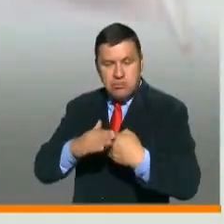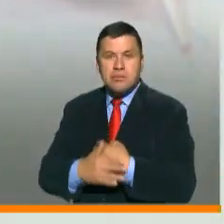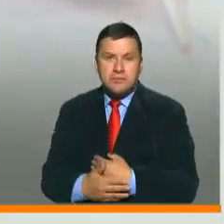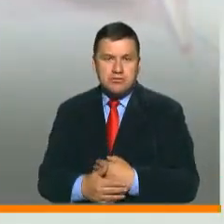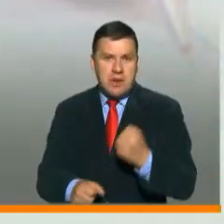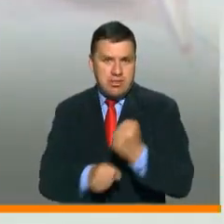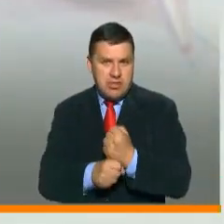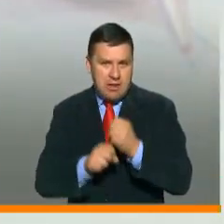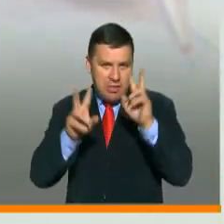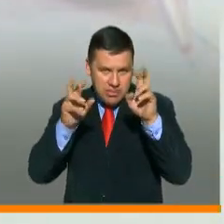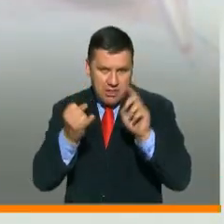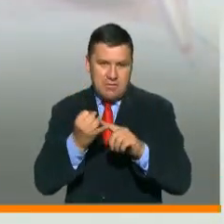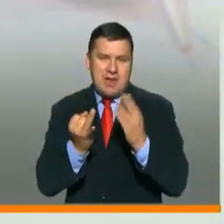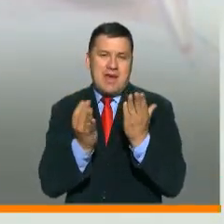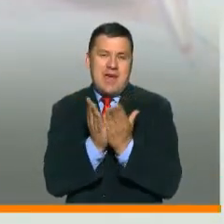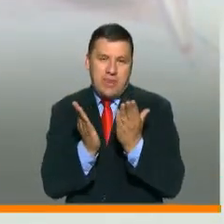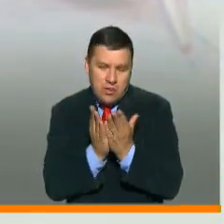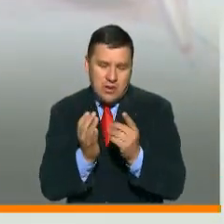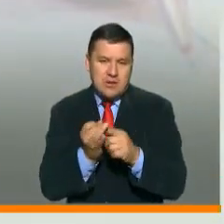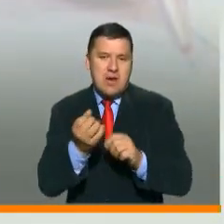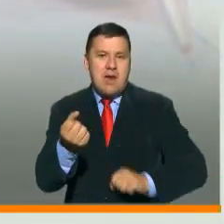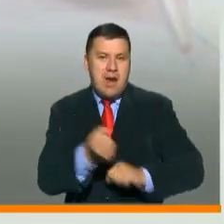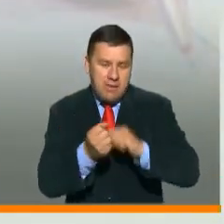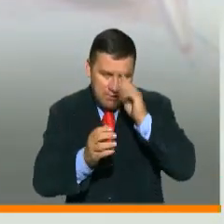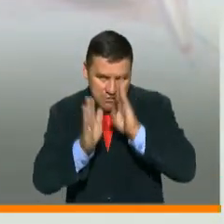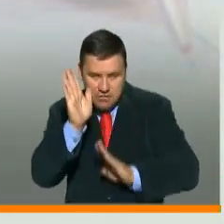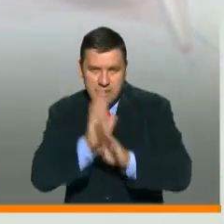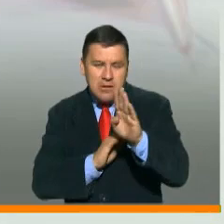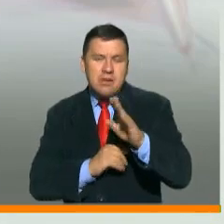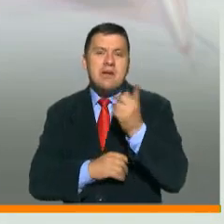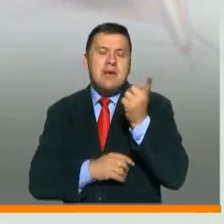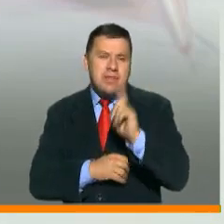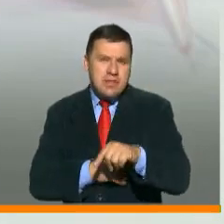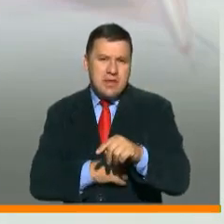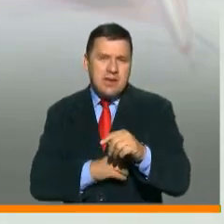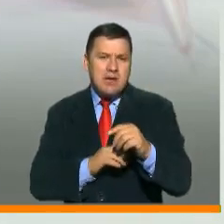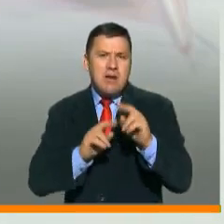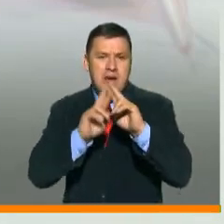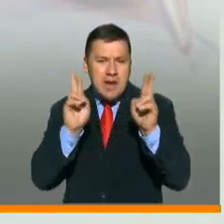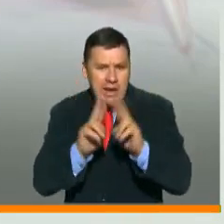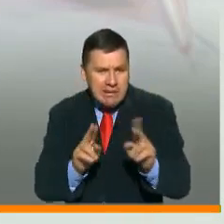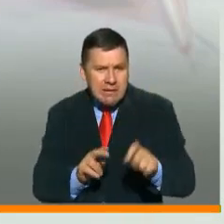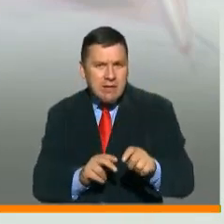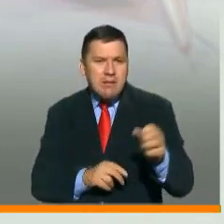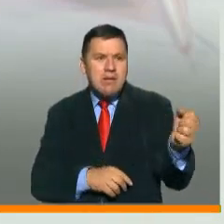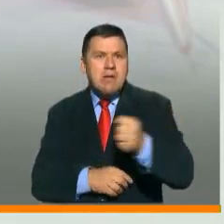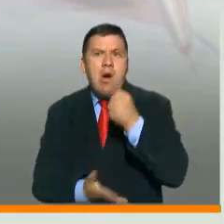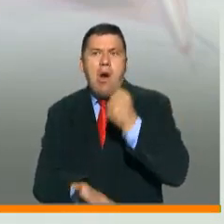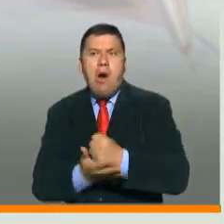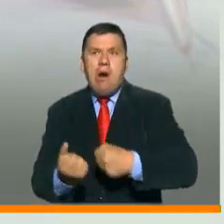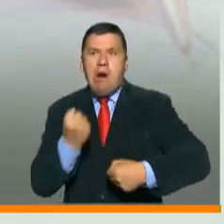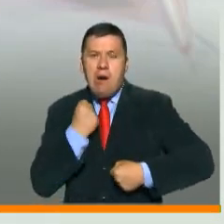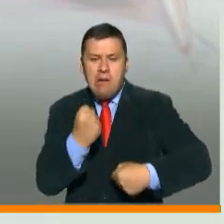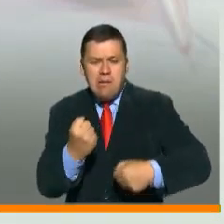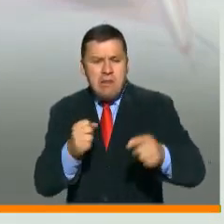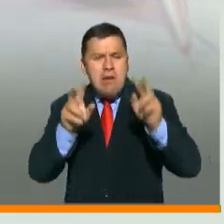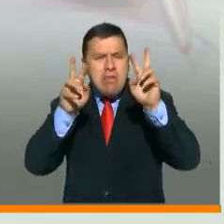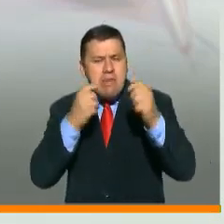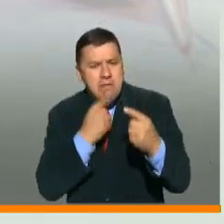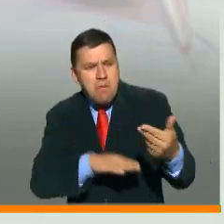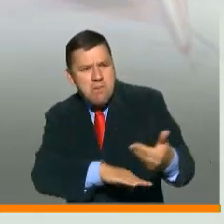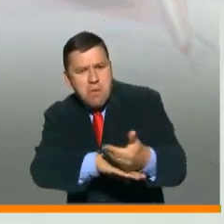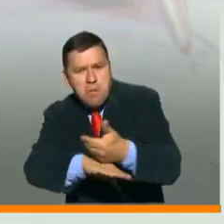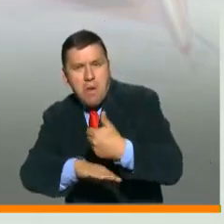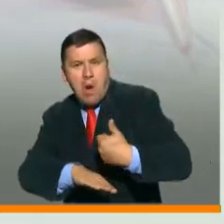empleabilidad educación apoyo a los emprendimientos rurales conectividad y reclutamiento hicieron parte de los temas planteados